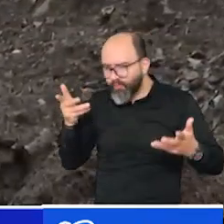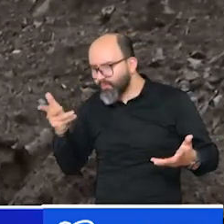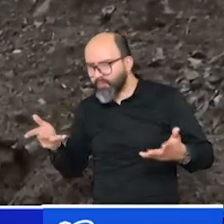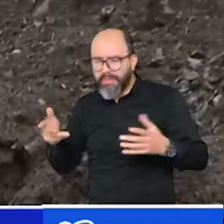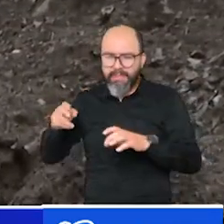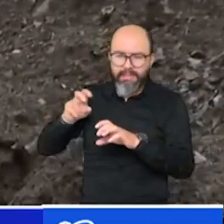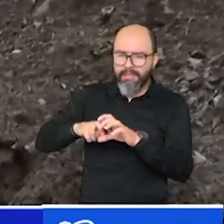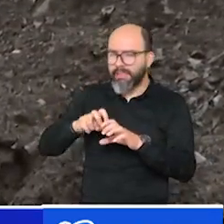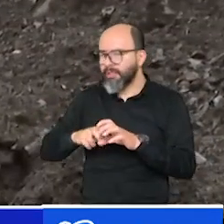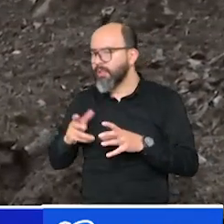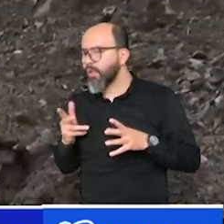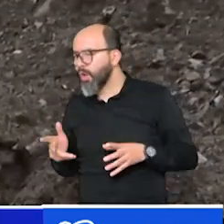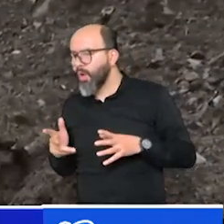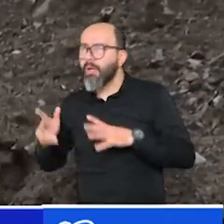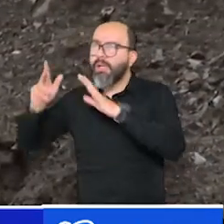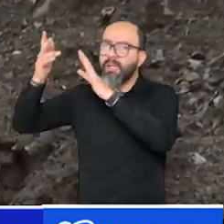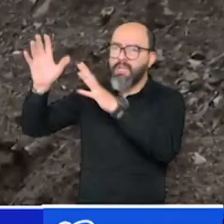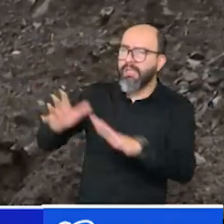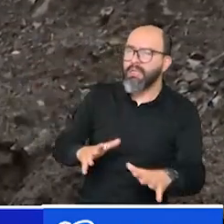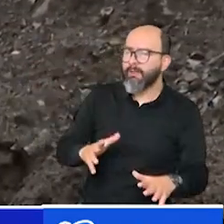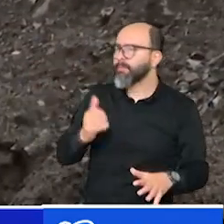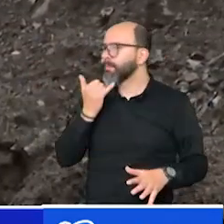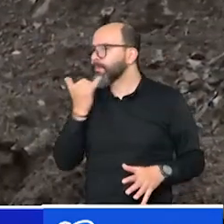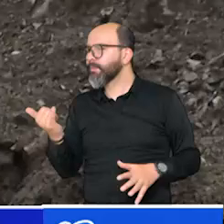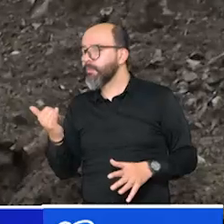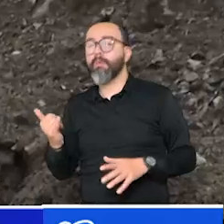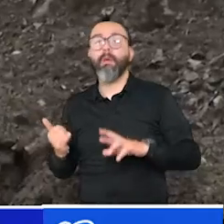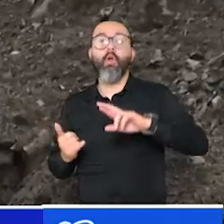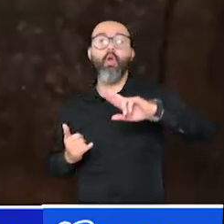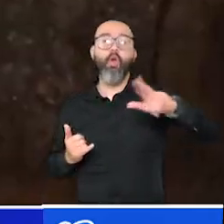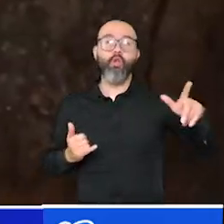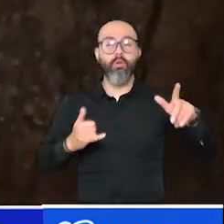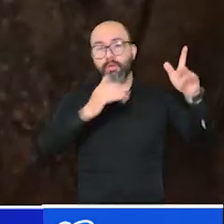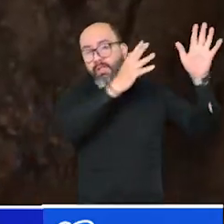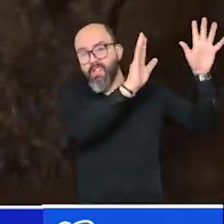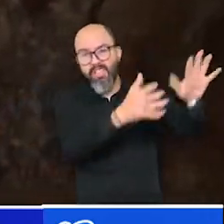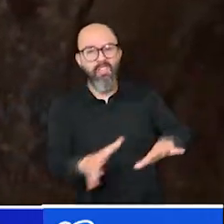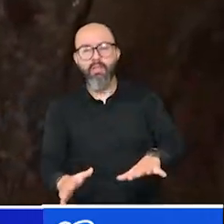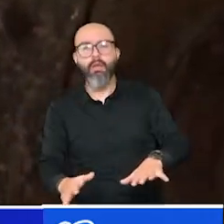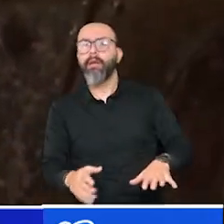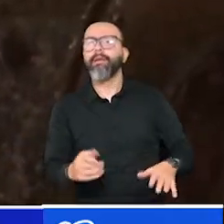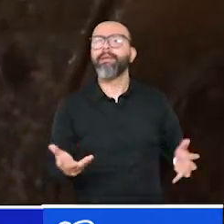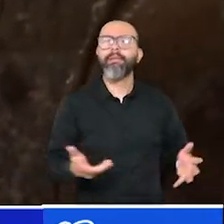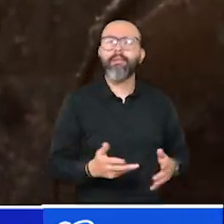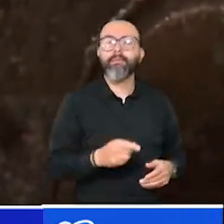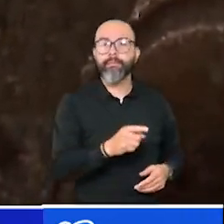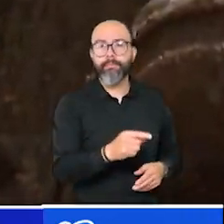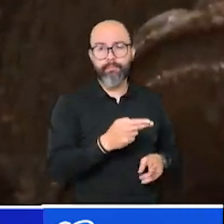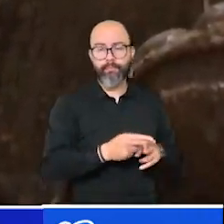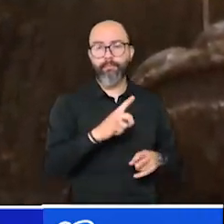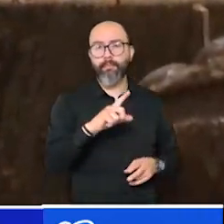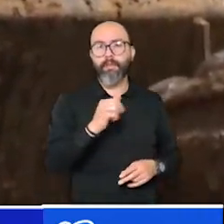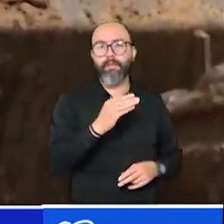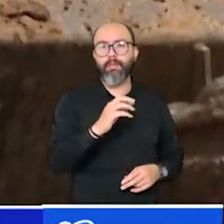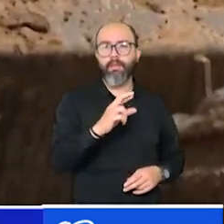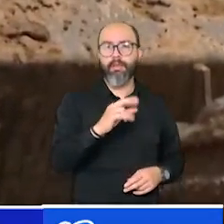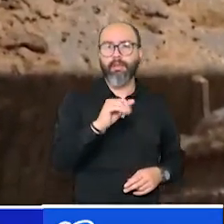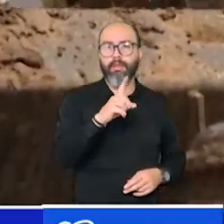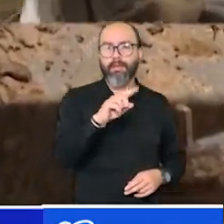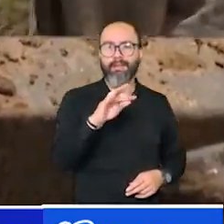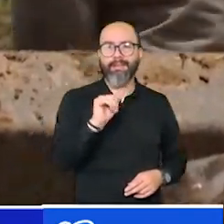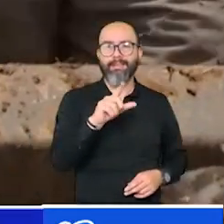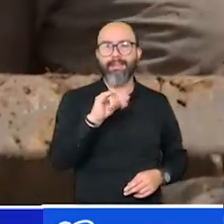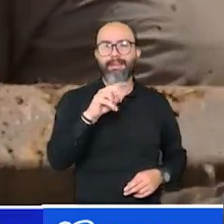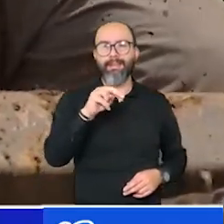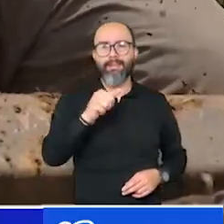para revisar este movimiento masa que se presentó pero también otro movimiento masa que se presentó en la cristalina en el cual se realizó